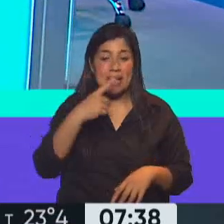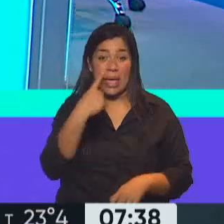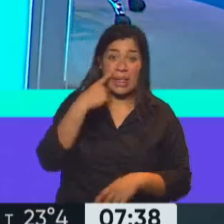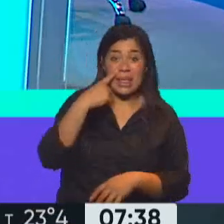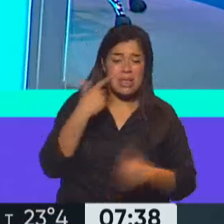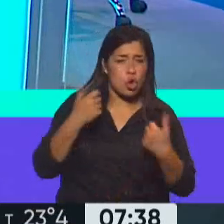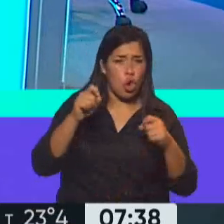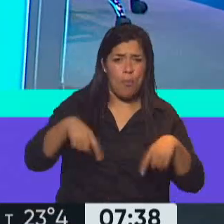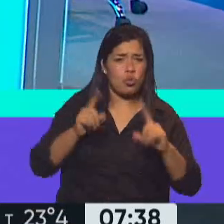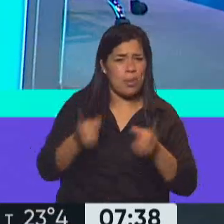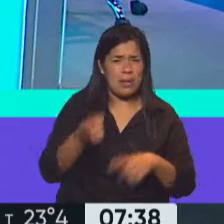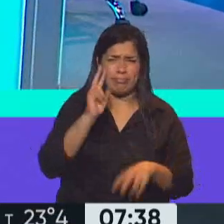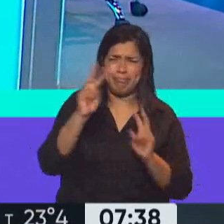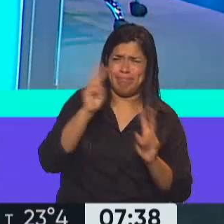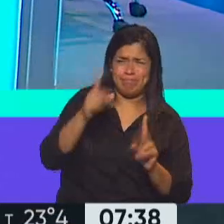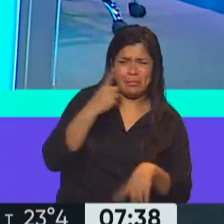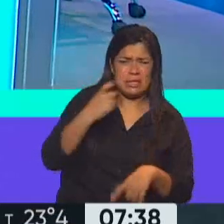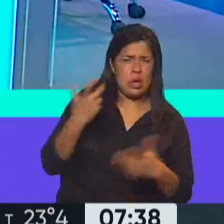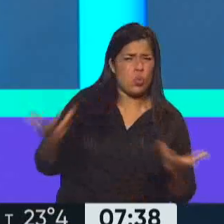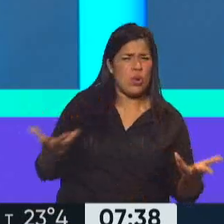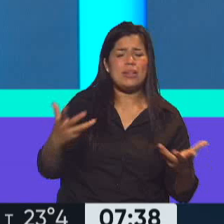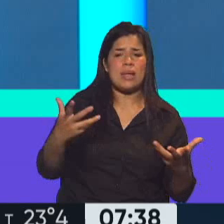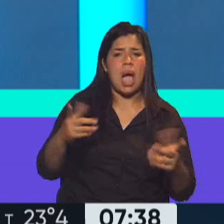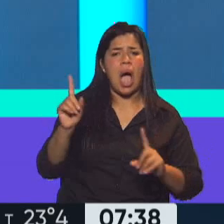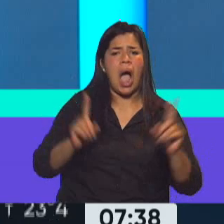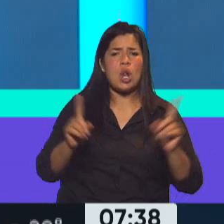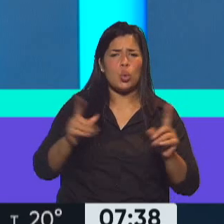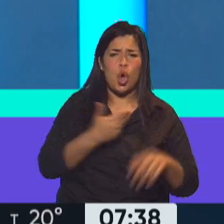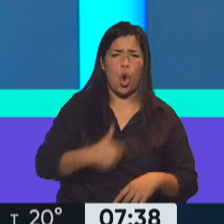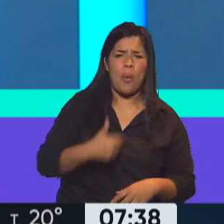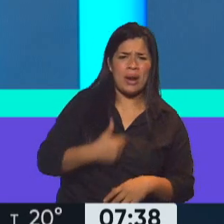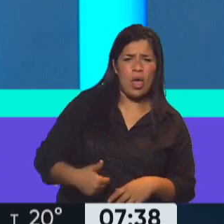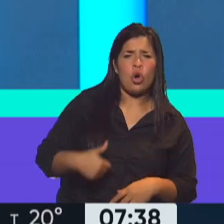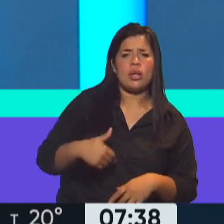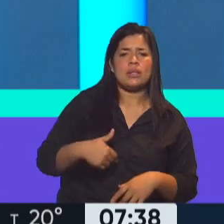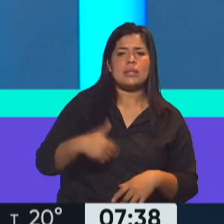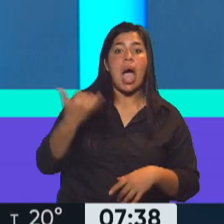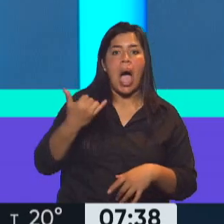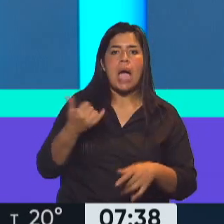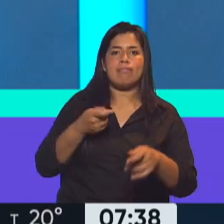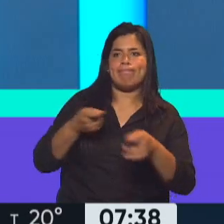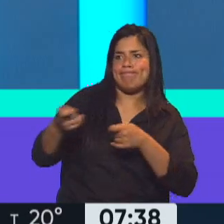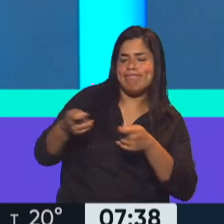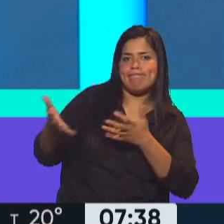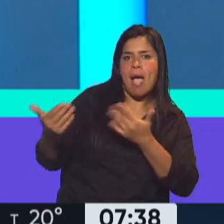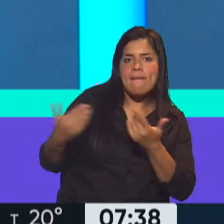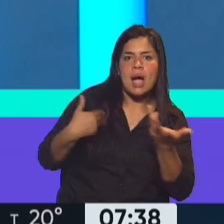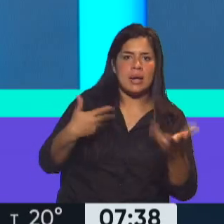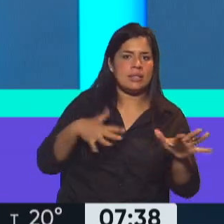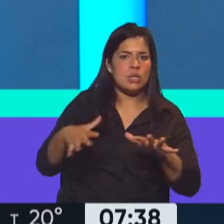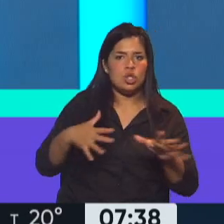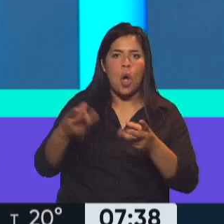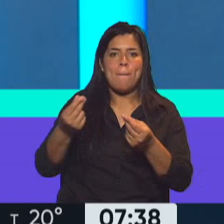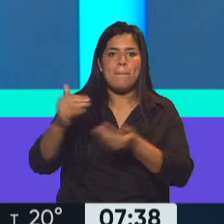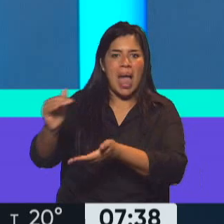gobernadores negocian con el gobierno nacional los recursos para sus provincias y eventualmente para las localidades. Es como dice Flor, es muy complicado el